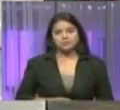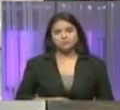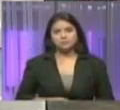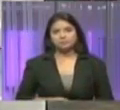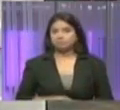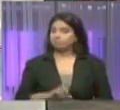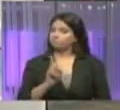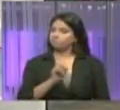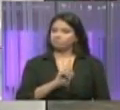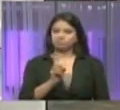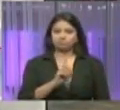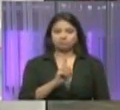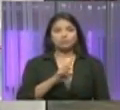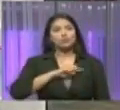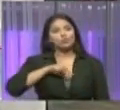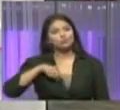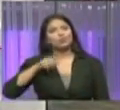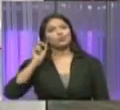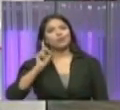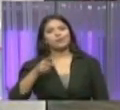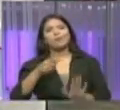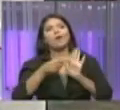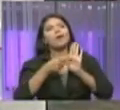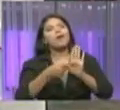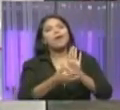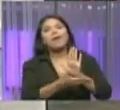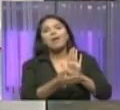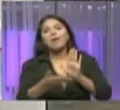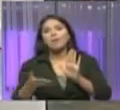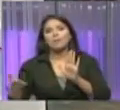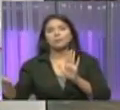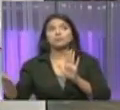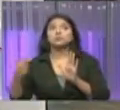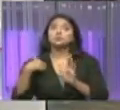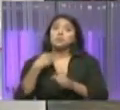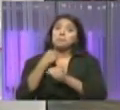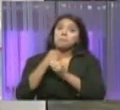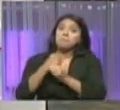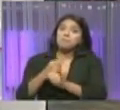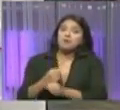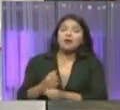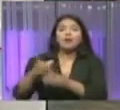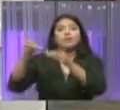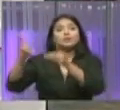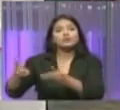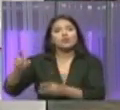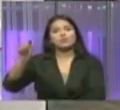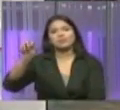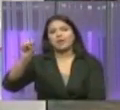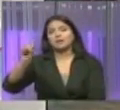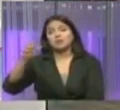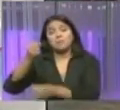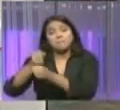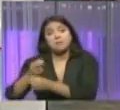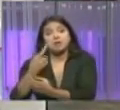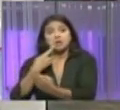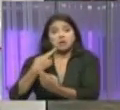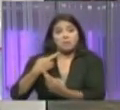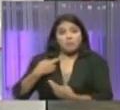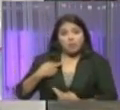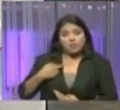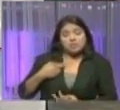No, nosotros tenemos que dar el ejemplo. Y voy a esperar la sentencia del tribunal, lo que me responde, y la Contraloría